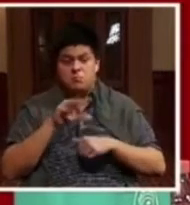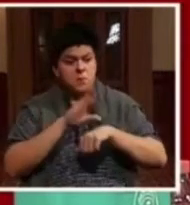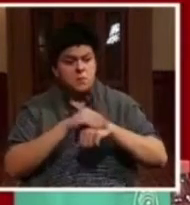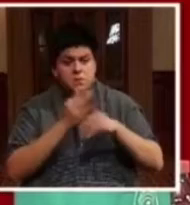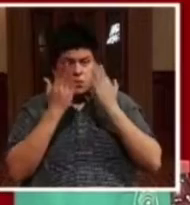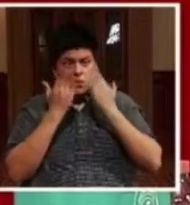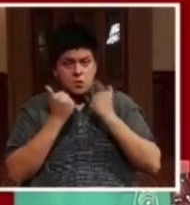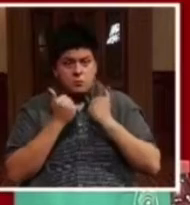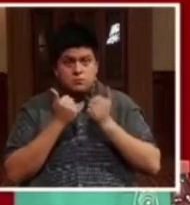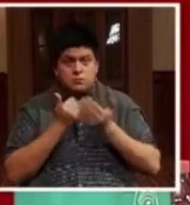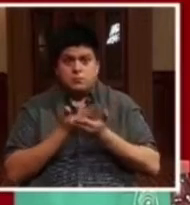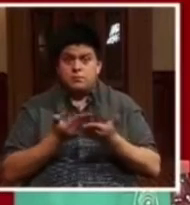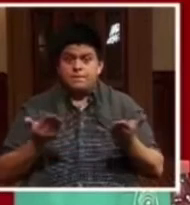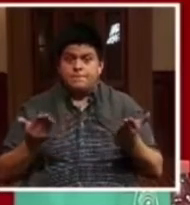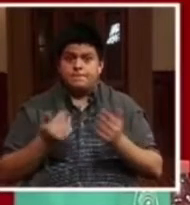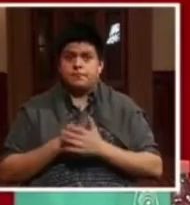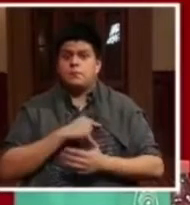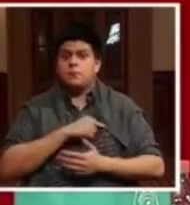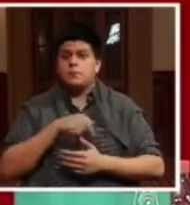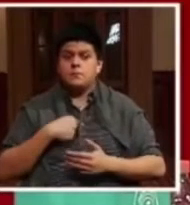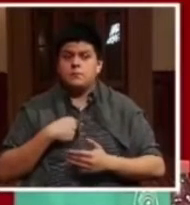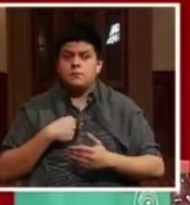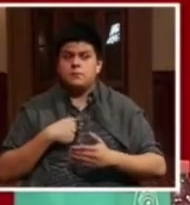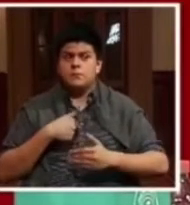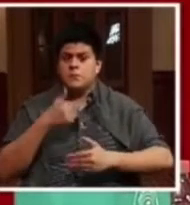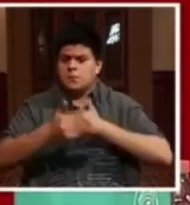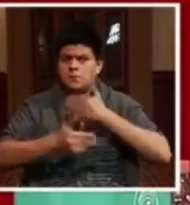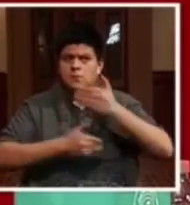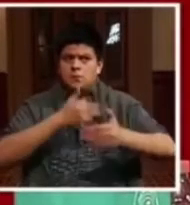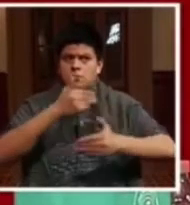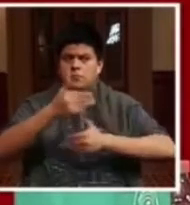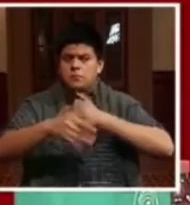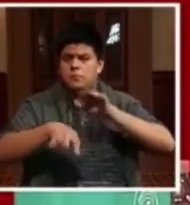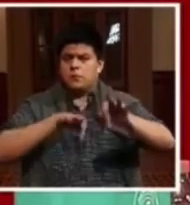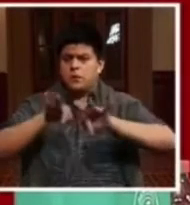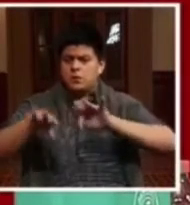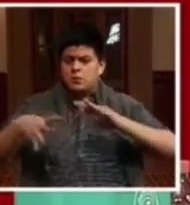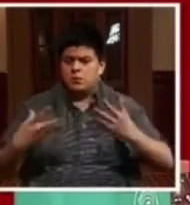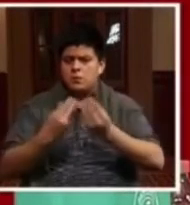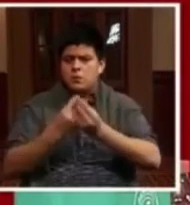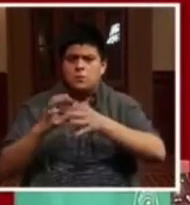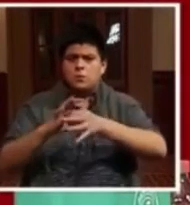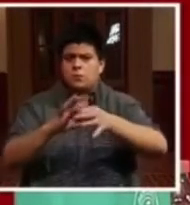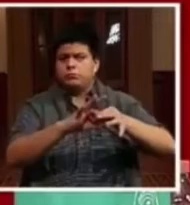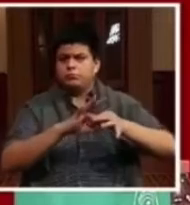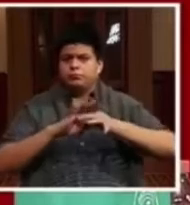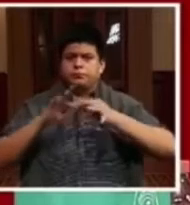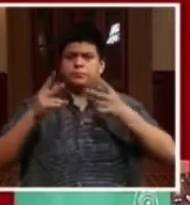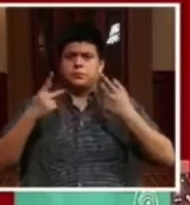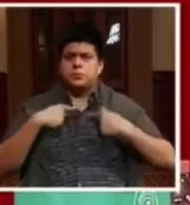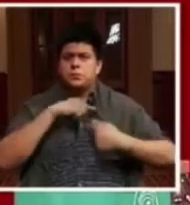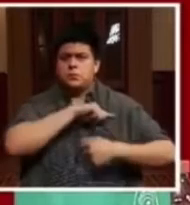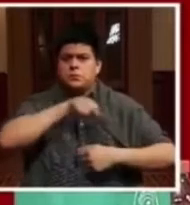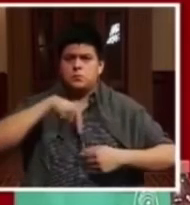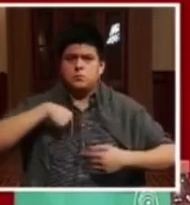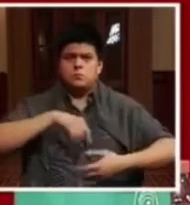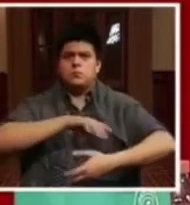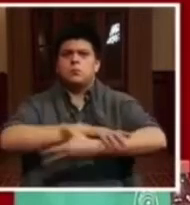permitido. Así que vamos a seguir trabajando todos unidos, todos